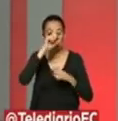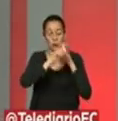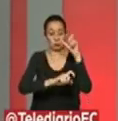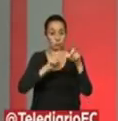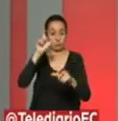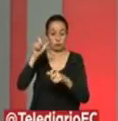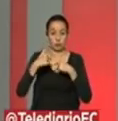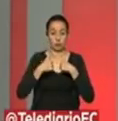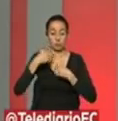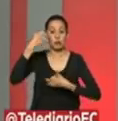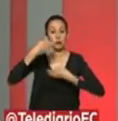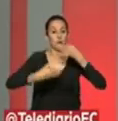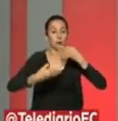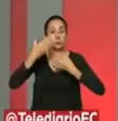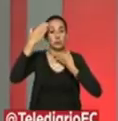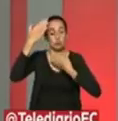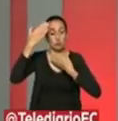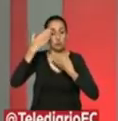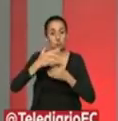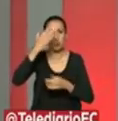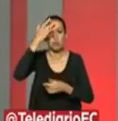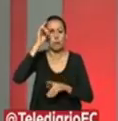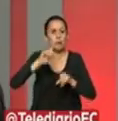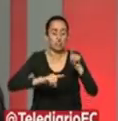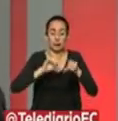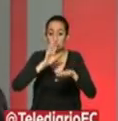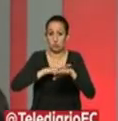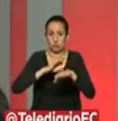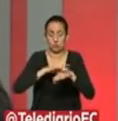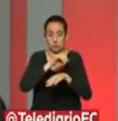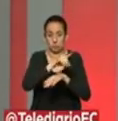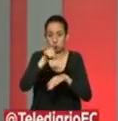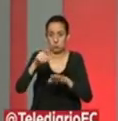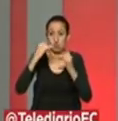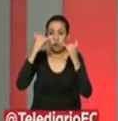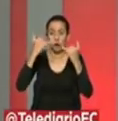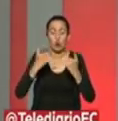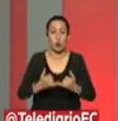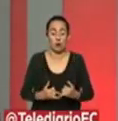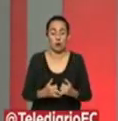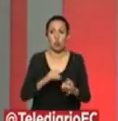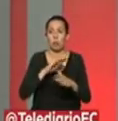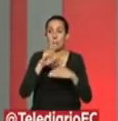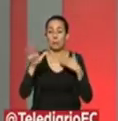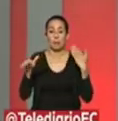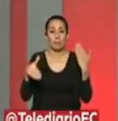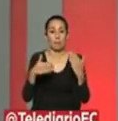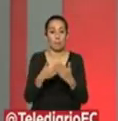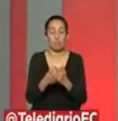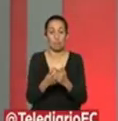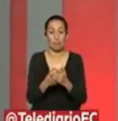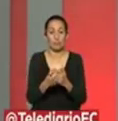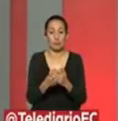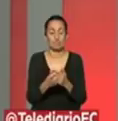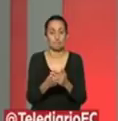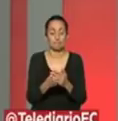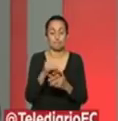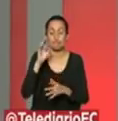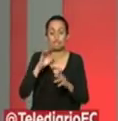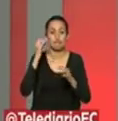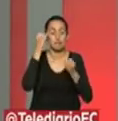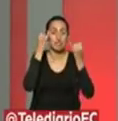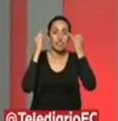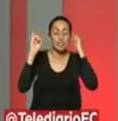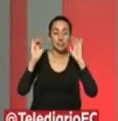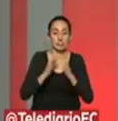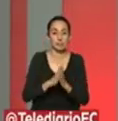suscriptores del juicio político, porque hay serios indicios de culpabilidad, pero por ahora, Sofía, y con todo respeto a todos, son indicios.